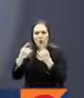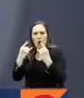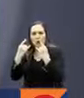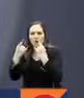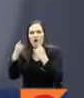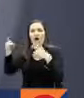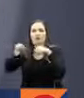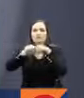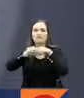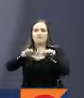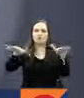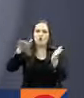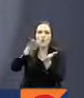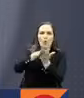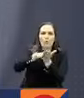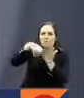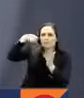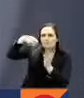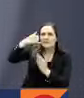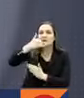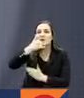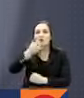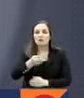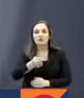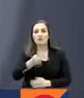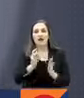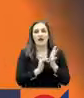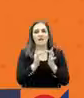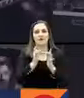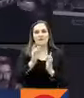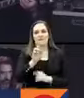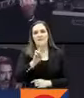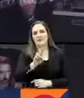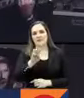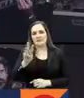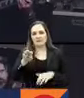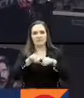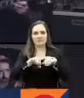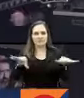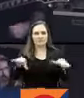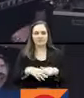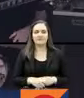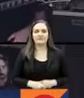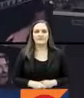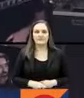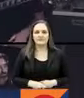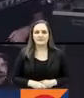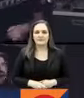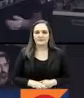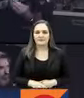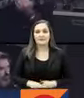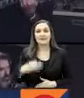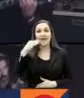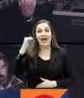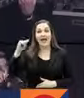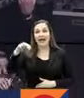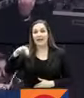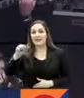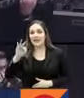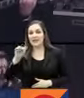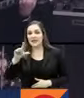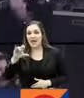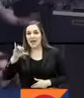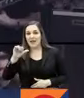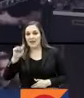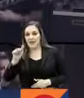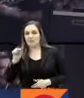será estrenado el próximo 23 de abril en plataformas digitales. Bajo Fondo y Natalia Oreiro unieron sus talentos para realizar